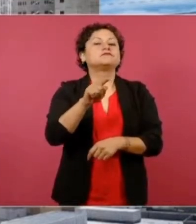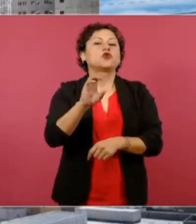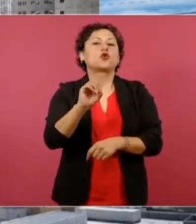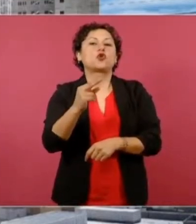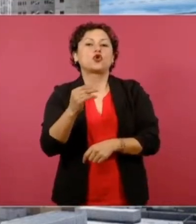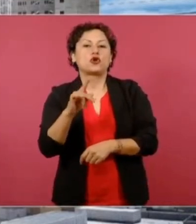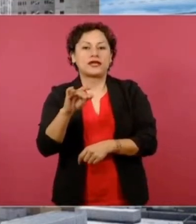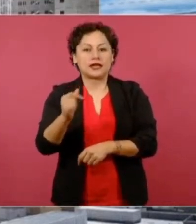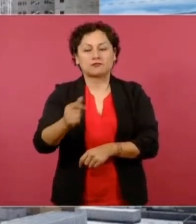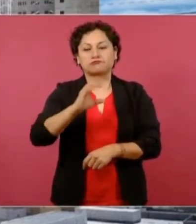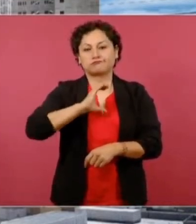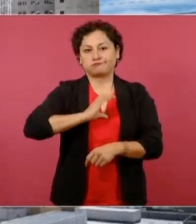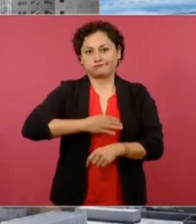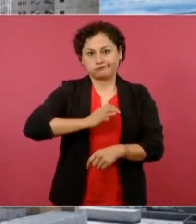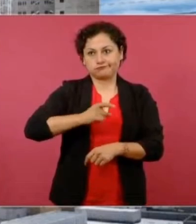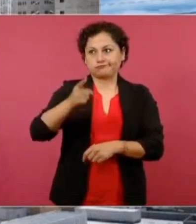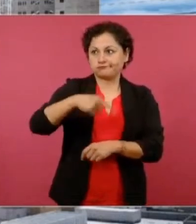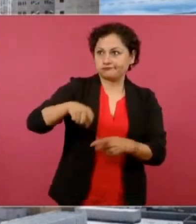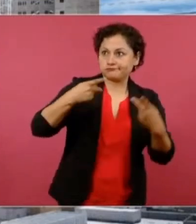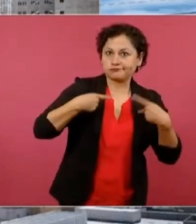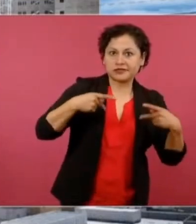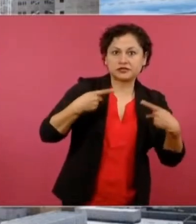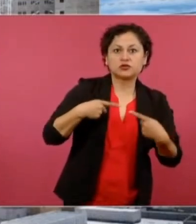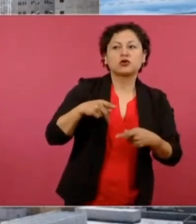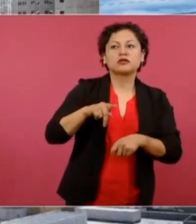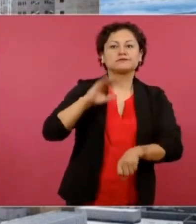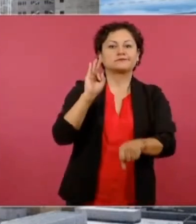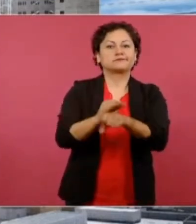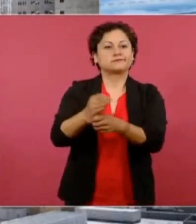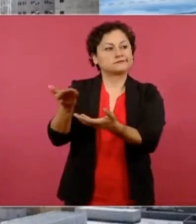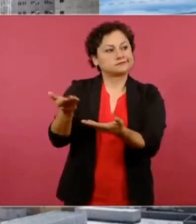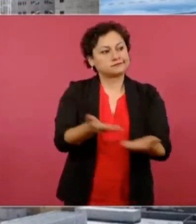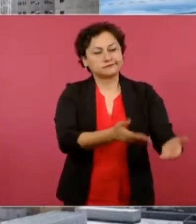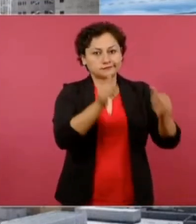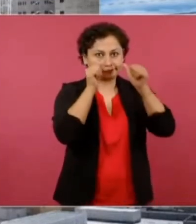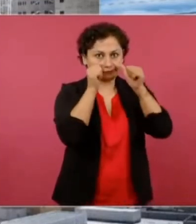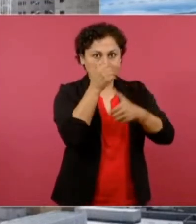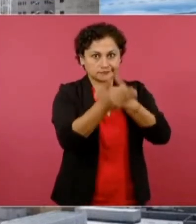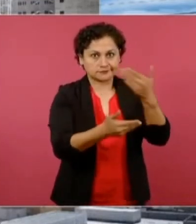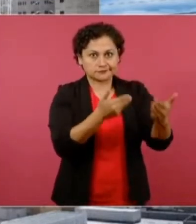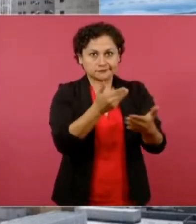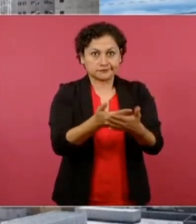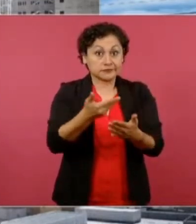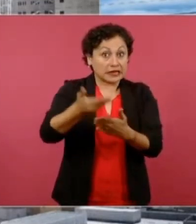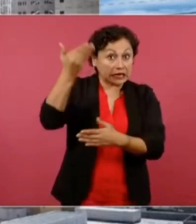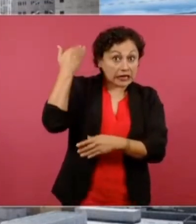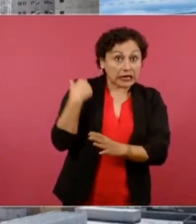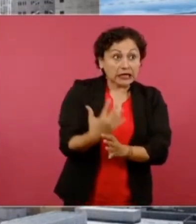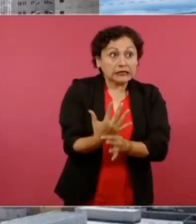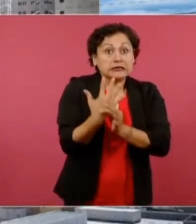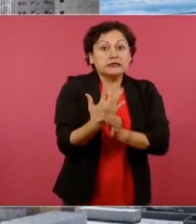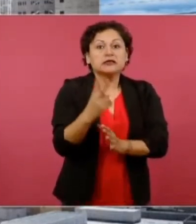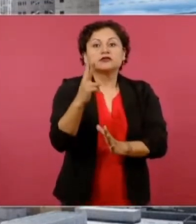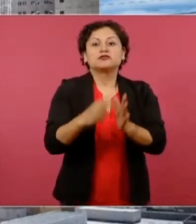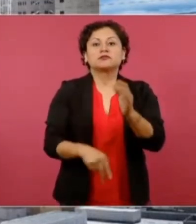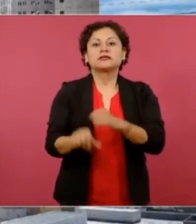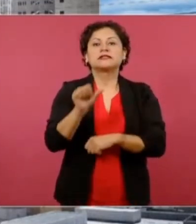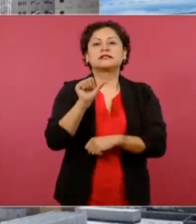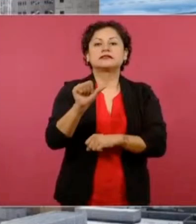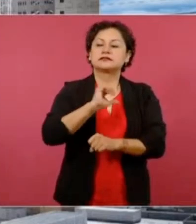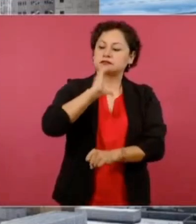Secretaría de Salud para la atención de personas sin seguridad social. Y se aseguró en ese momento que iba a ser concluido en 2016. Incluso hubo